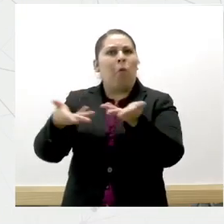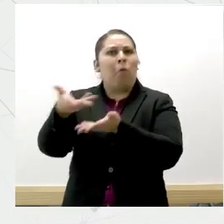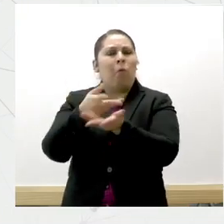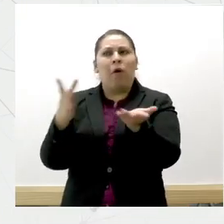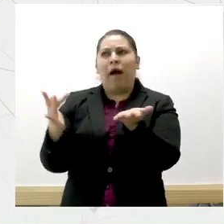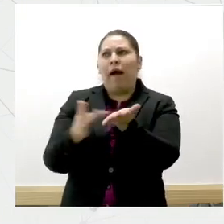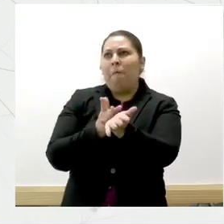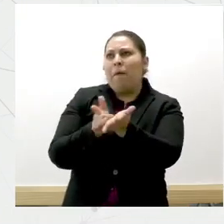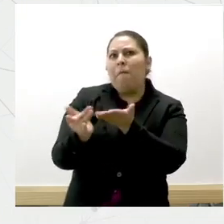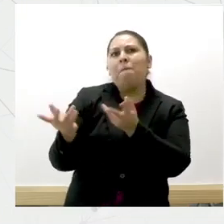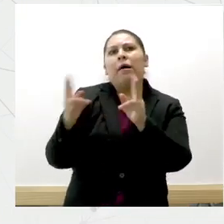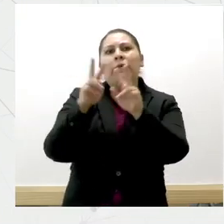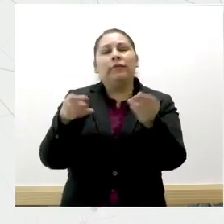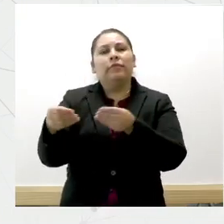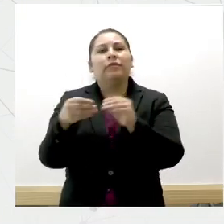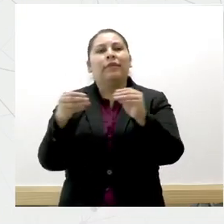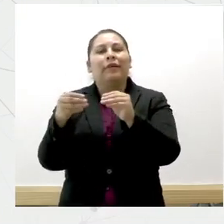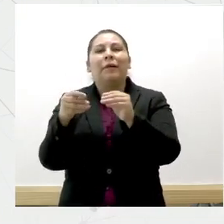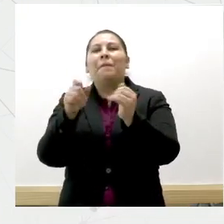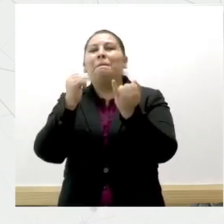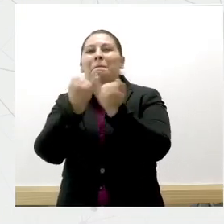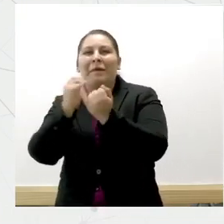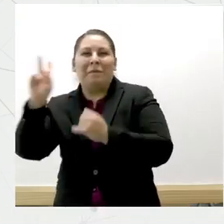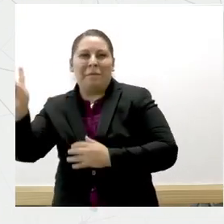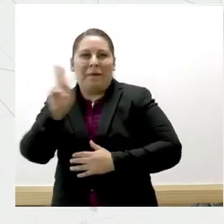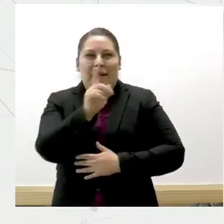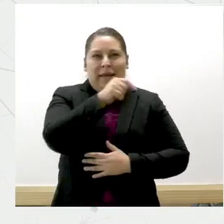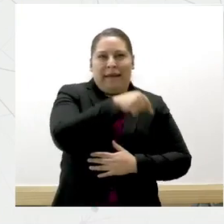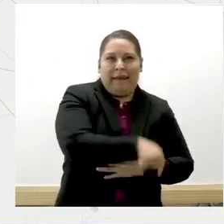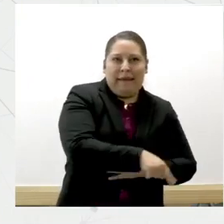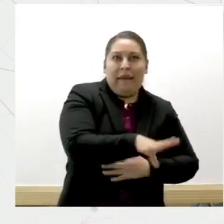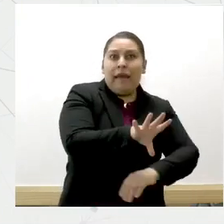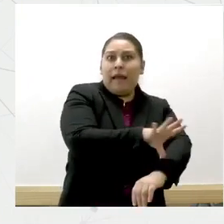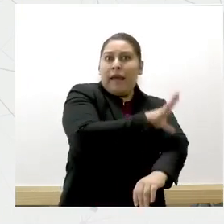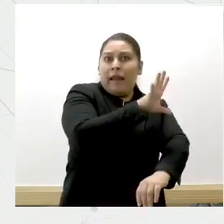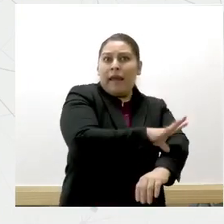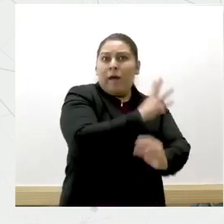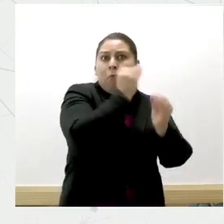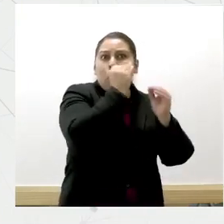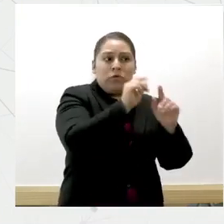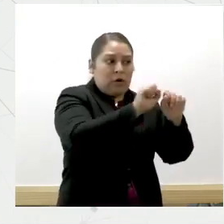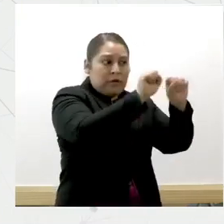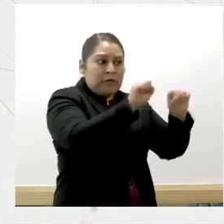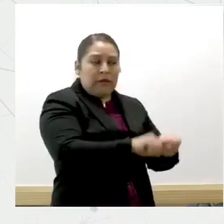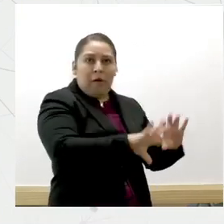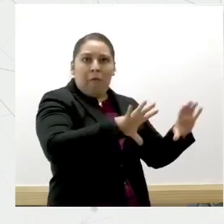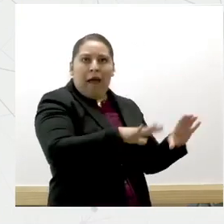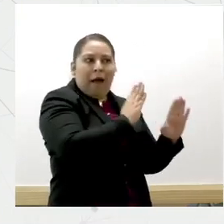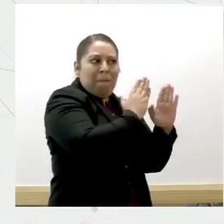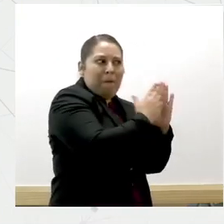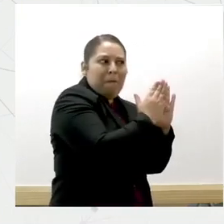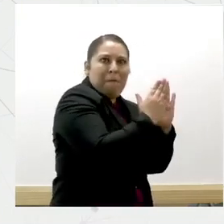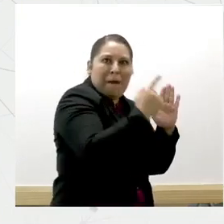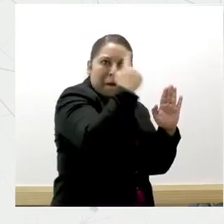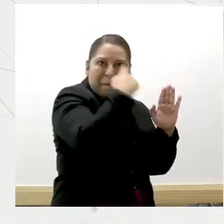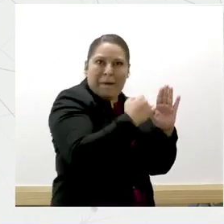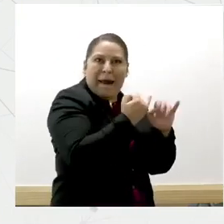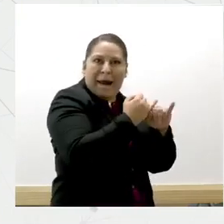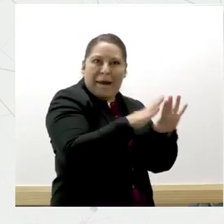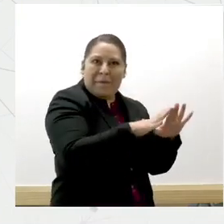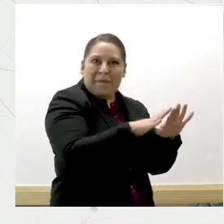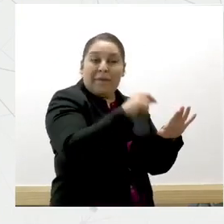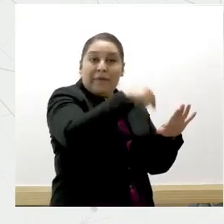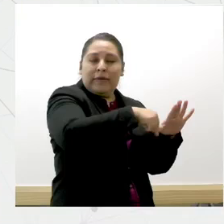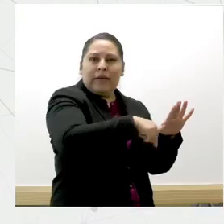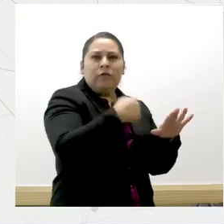también lo están viviendo ahí, es precisamente el fuerte consumo energético que están suponiendo los centros de datos, ¿no? El otro día leía yo un artículo científico en